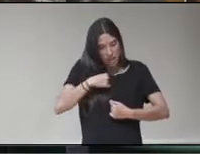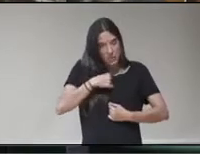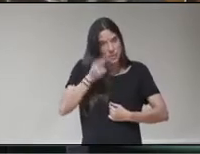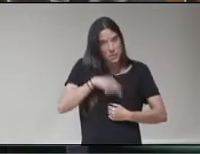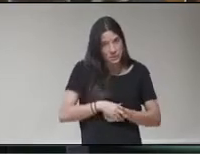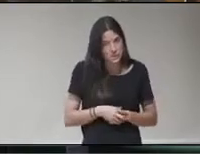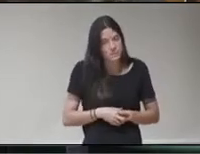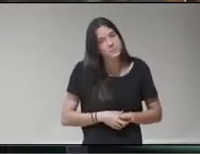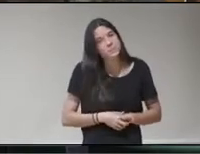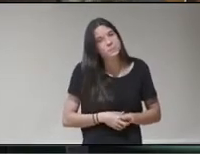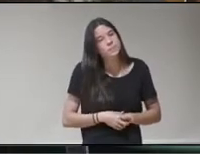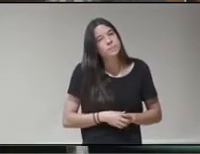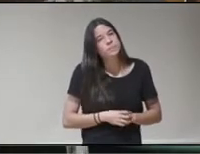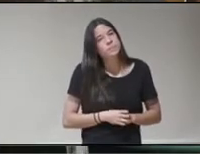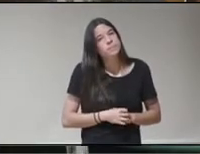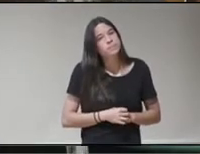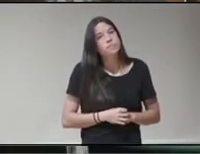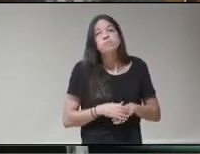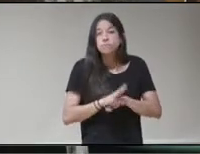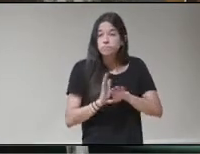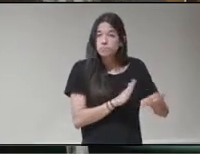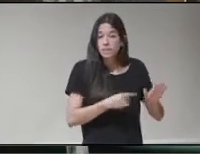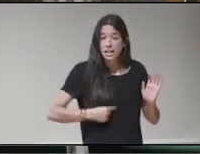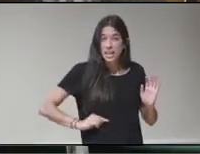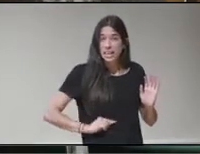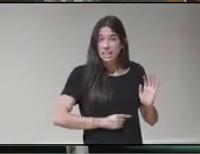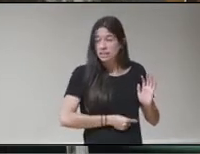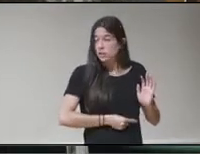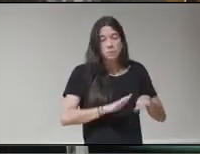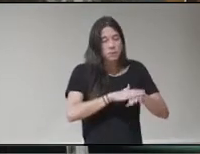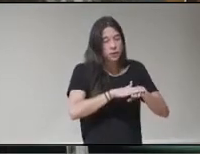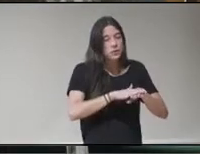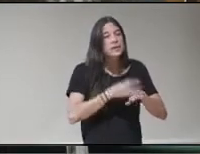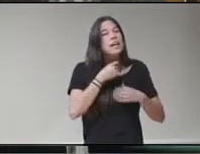intestino. Dejamos